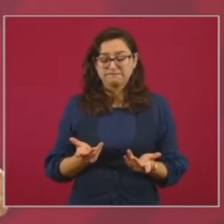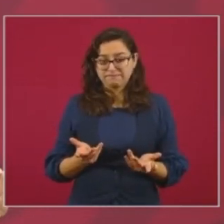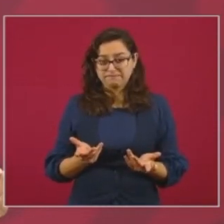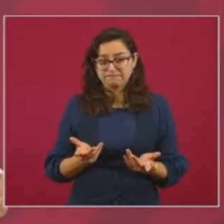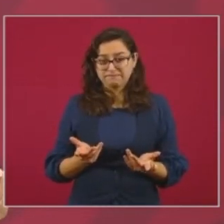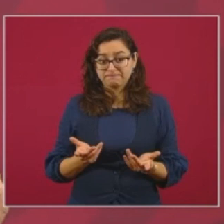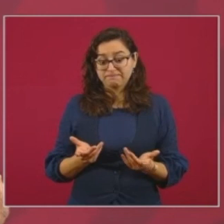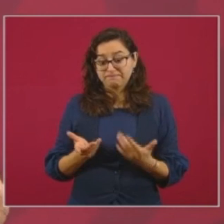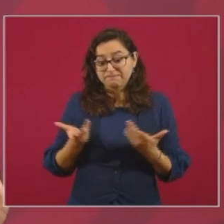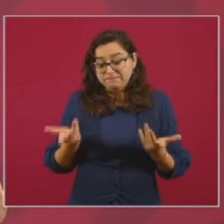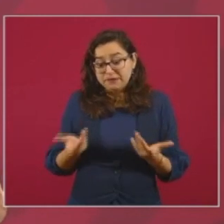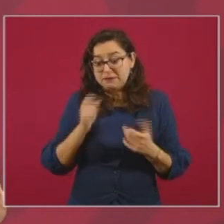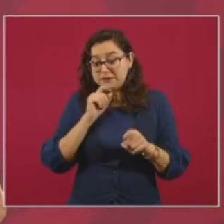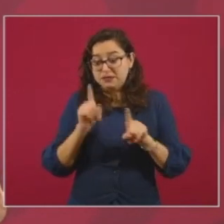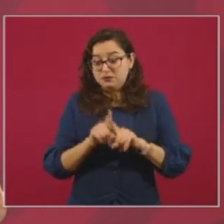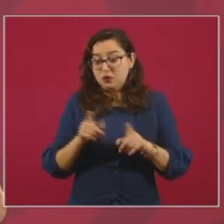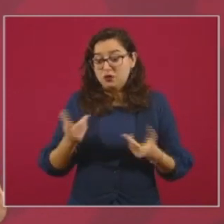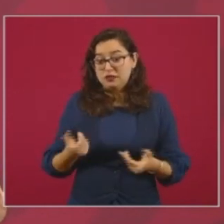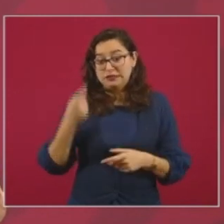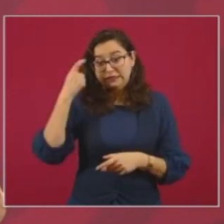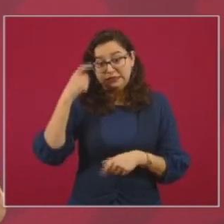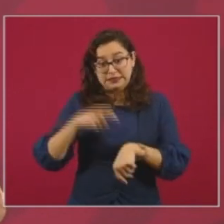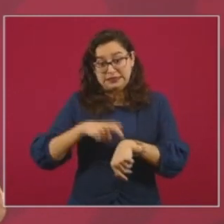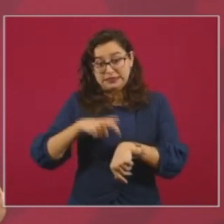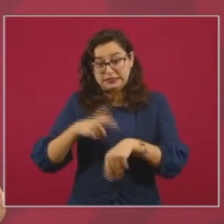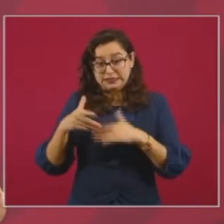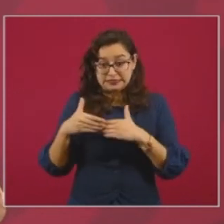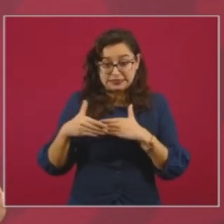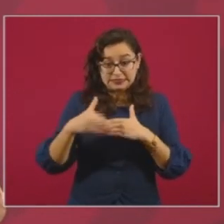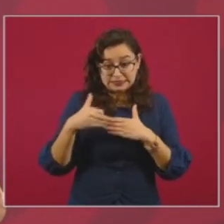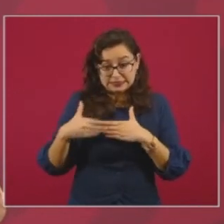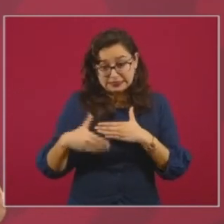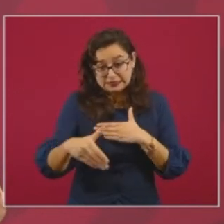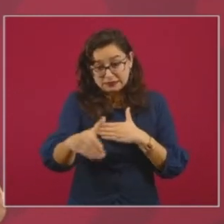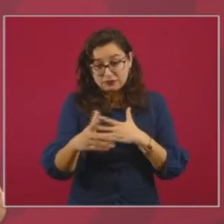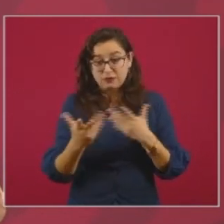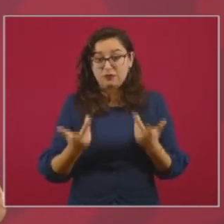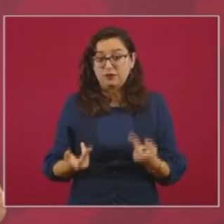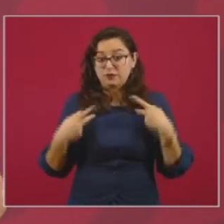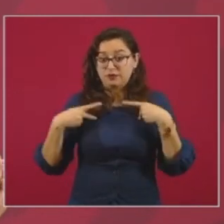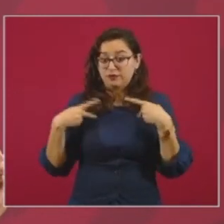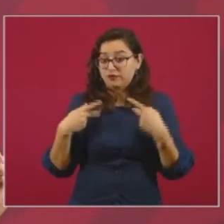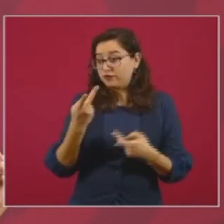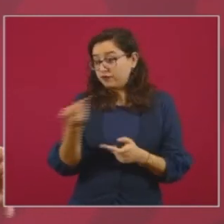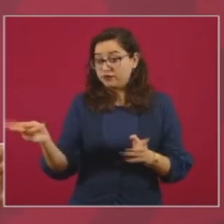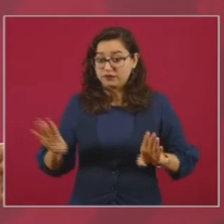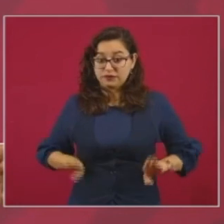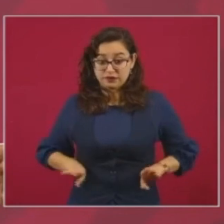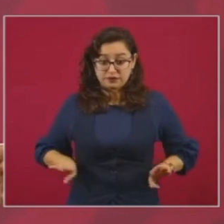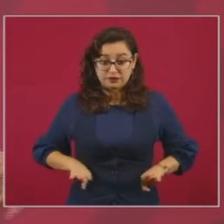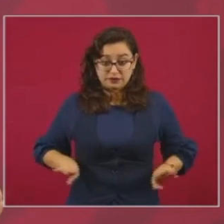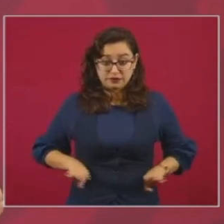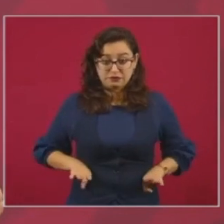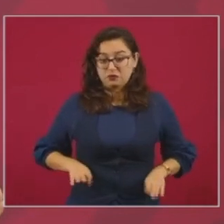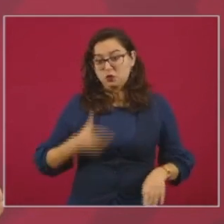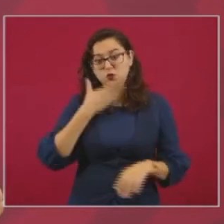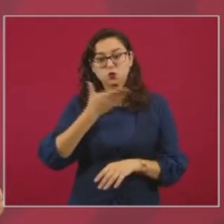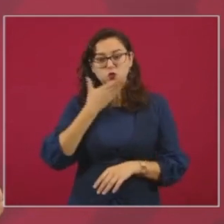del manejo de los tiempos, del comportamiento de la gente de la